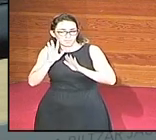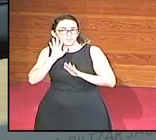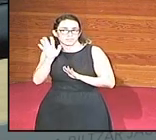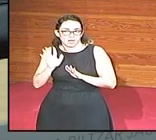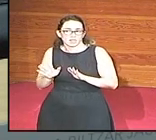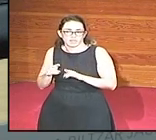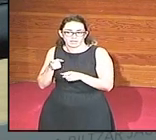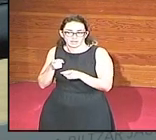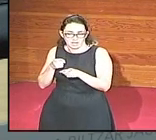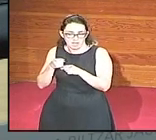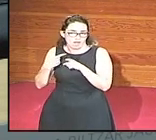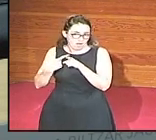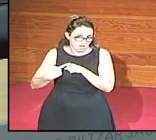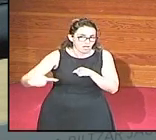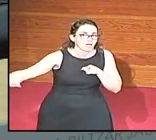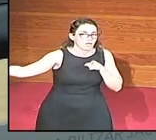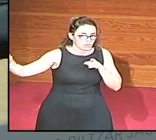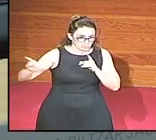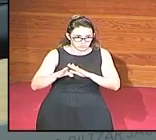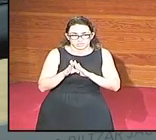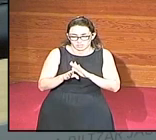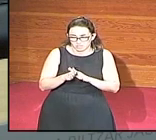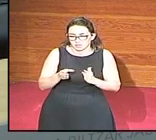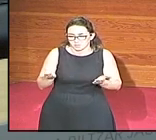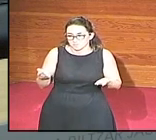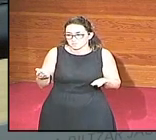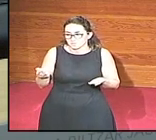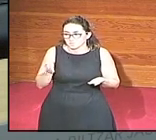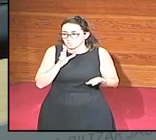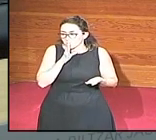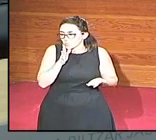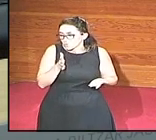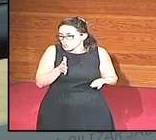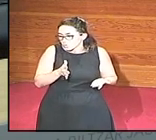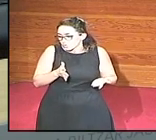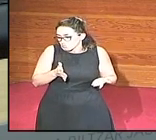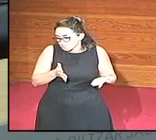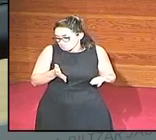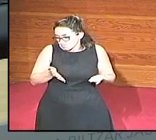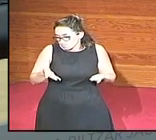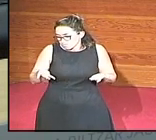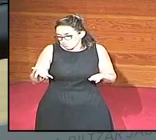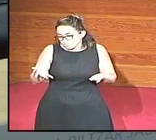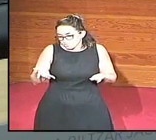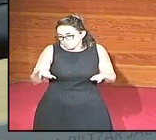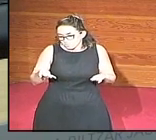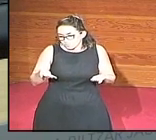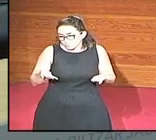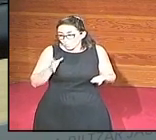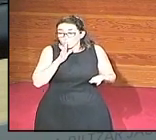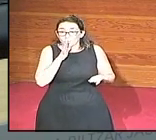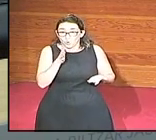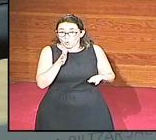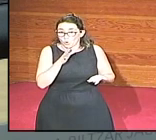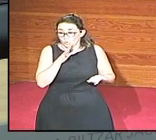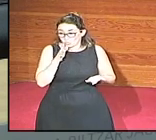larga, porque las fuerzas que están